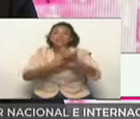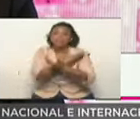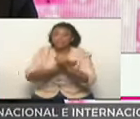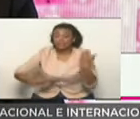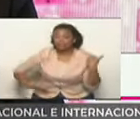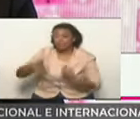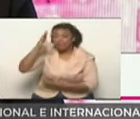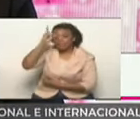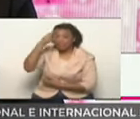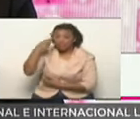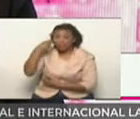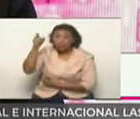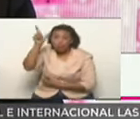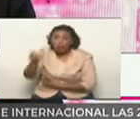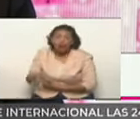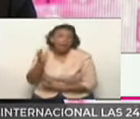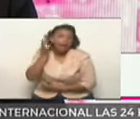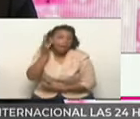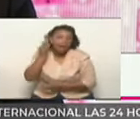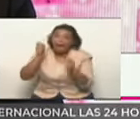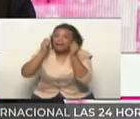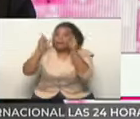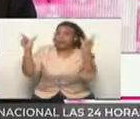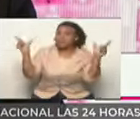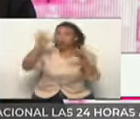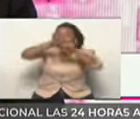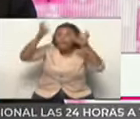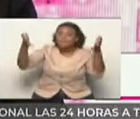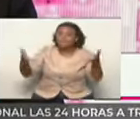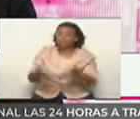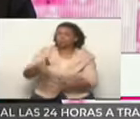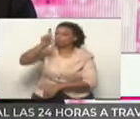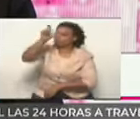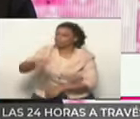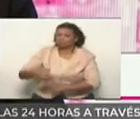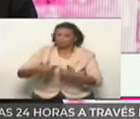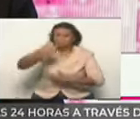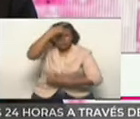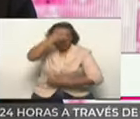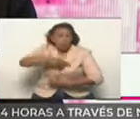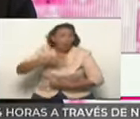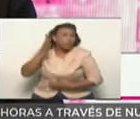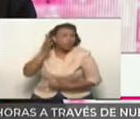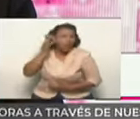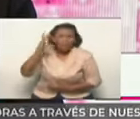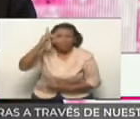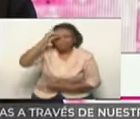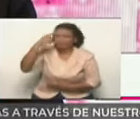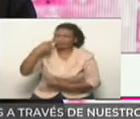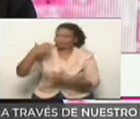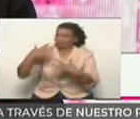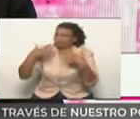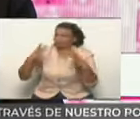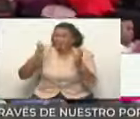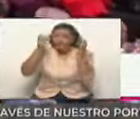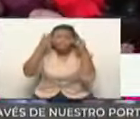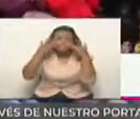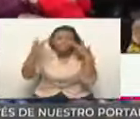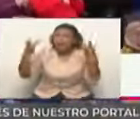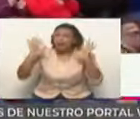ejecutiva, que es querida y admirada en el mundo, de una manera que ustedes se impresionan, Delcy Rodríguez.